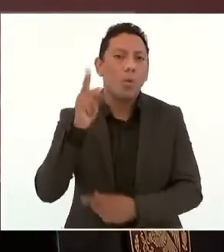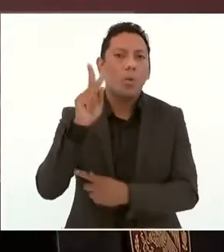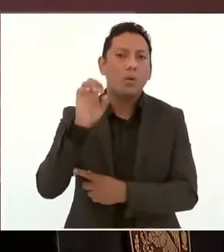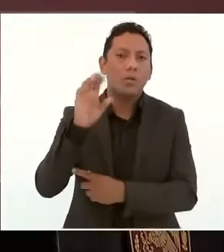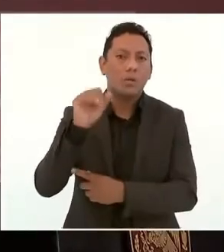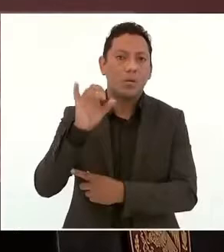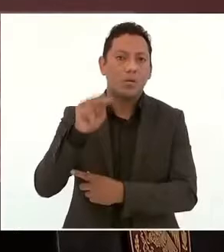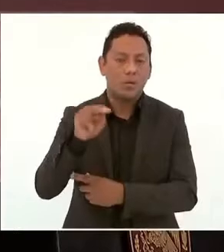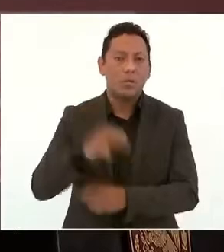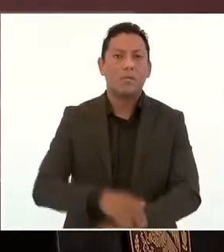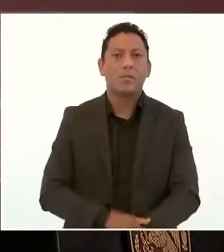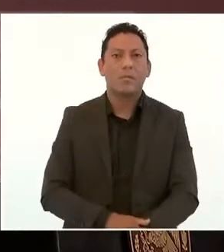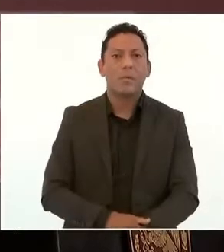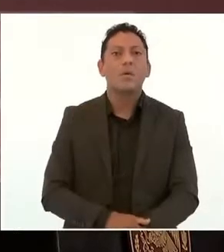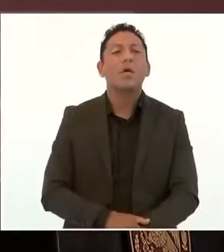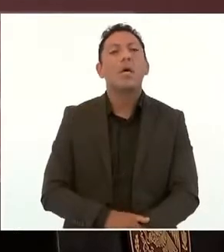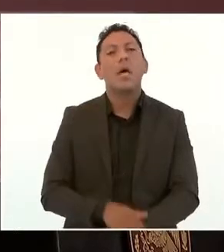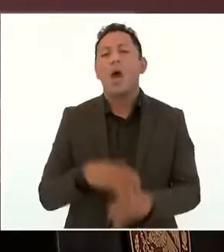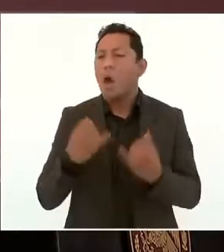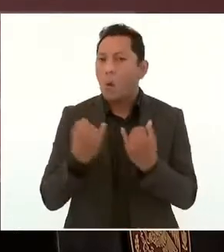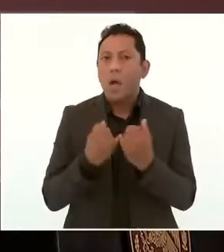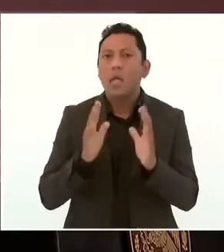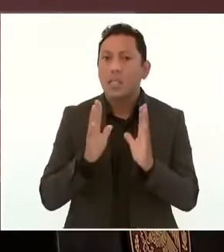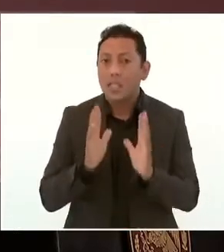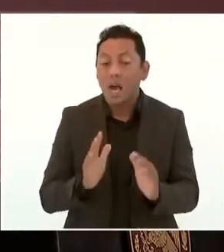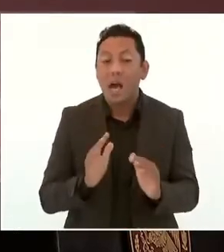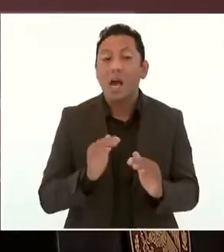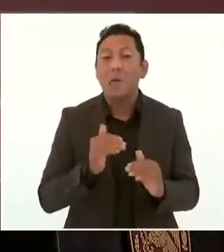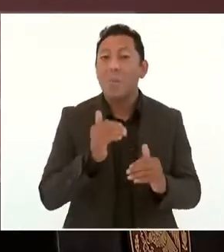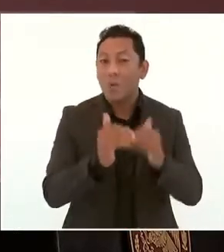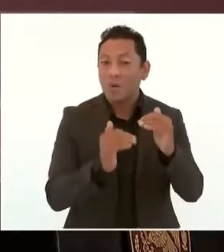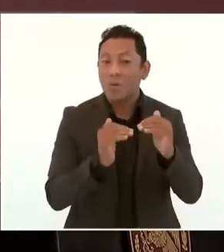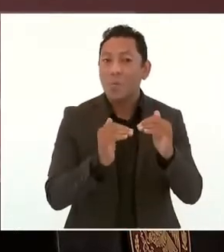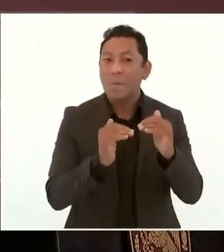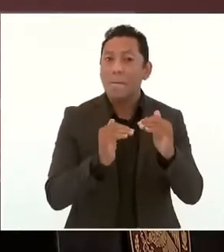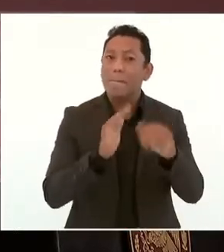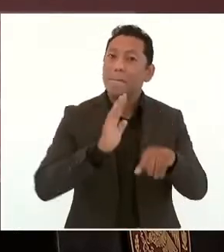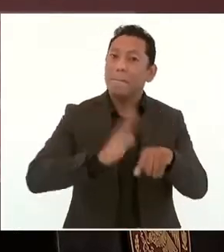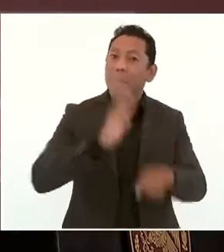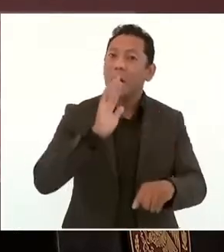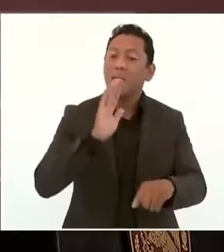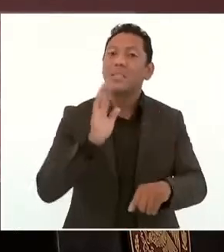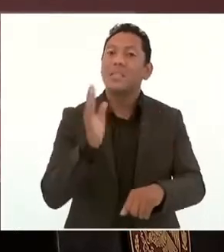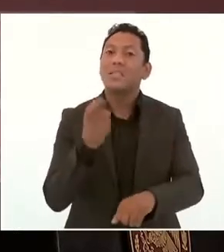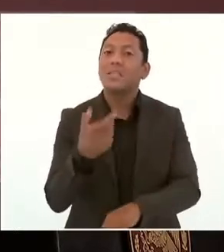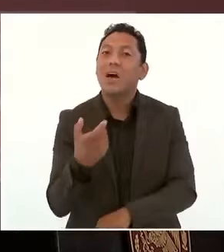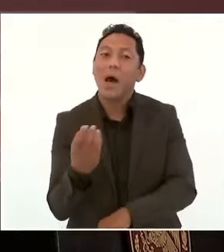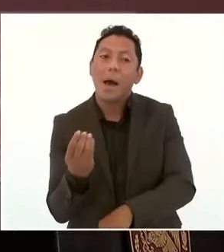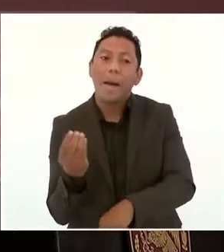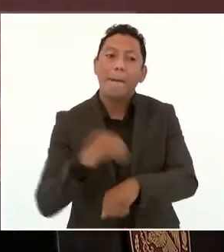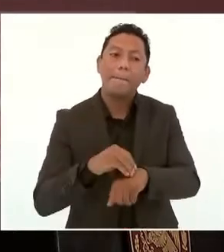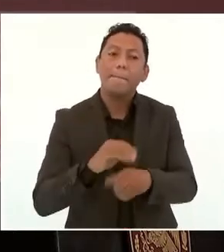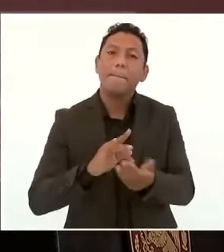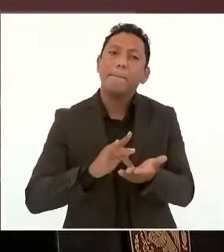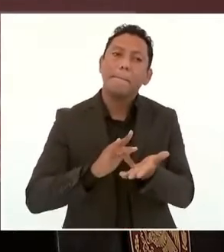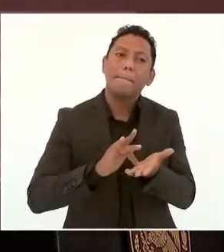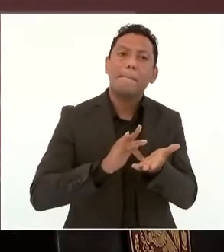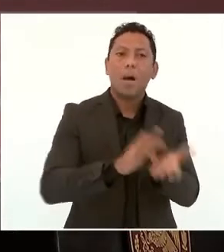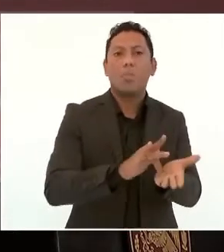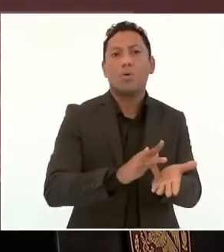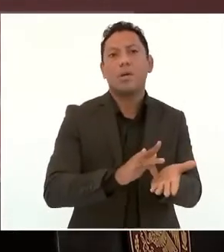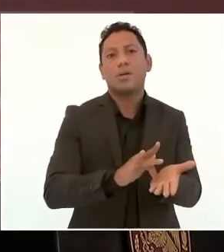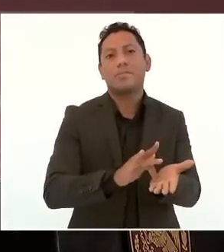y ya se está aumentando el monto de lo que